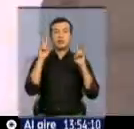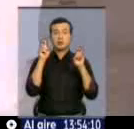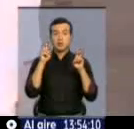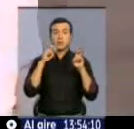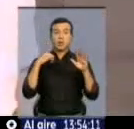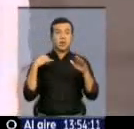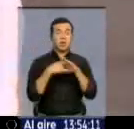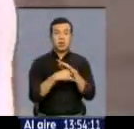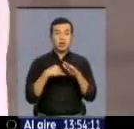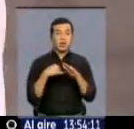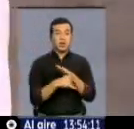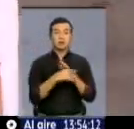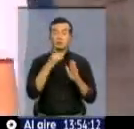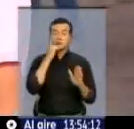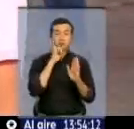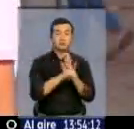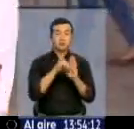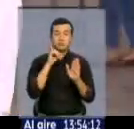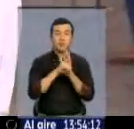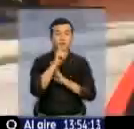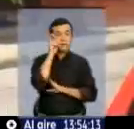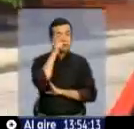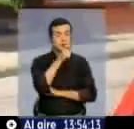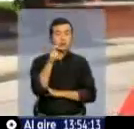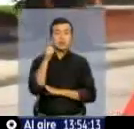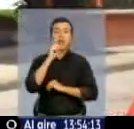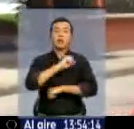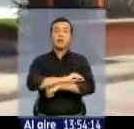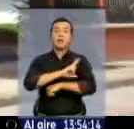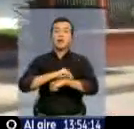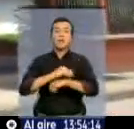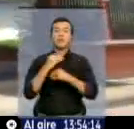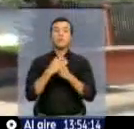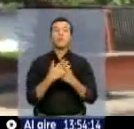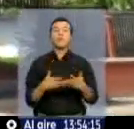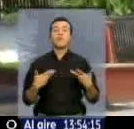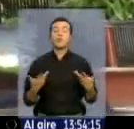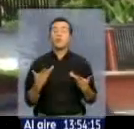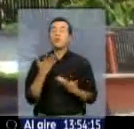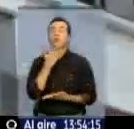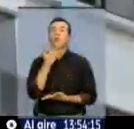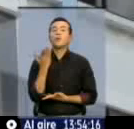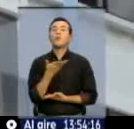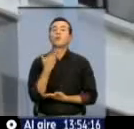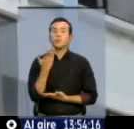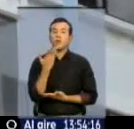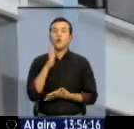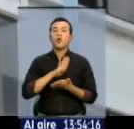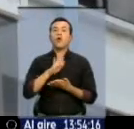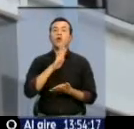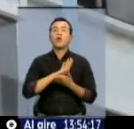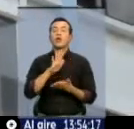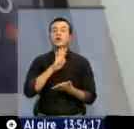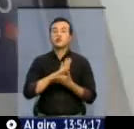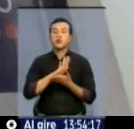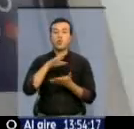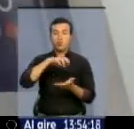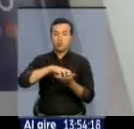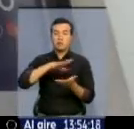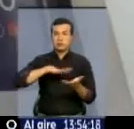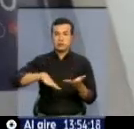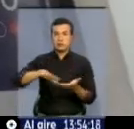delito sexual fueron denunciados en la Fiscalía de Napo. La mayoría presuntamente se cometieron en establecimientos educativos de la